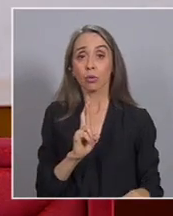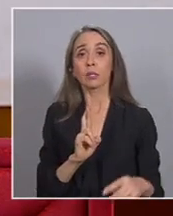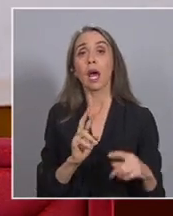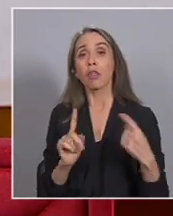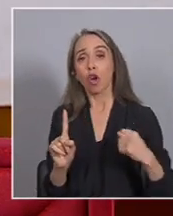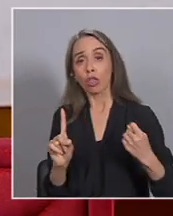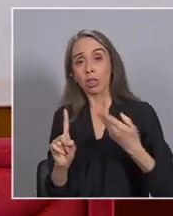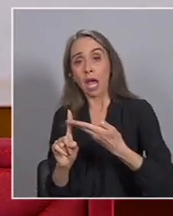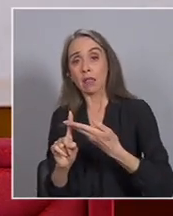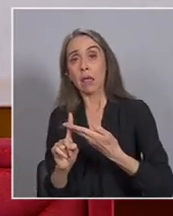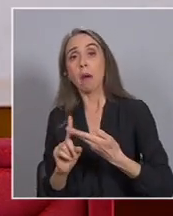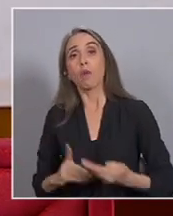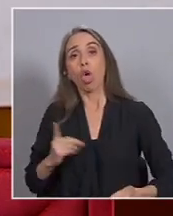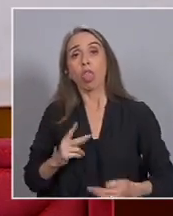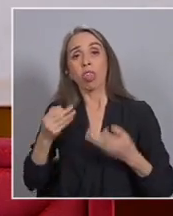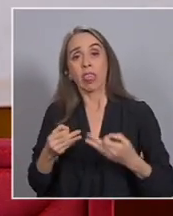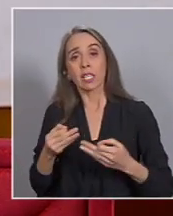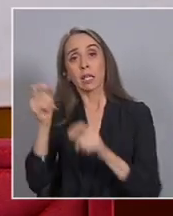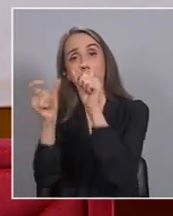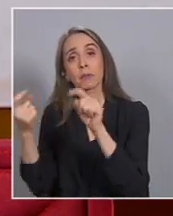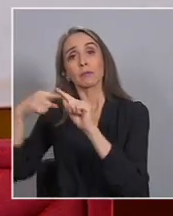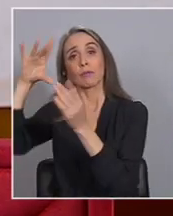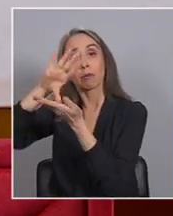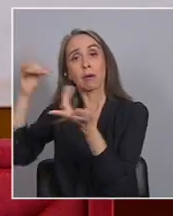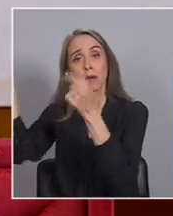dignidad también hacia los migrantes.